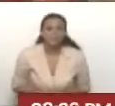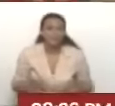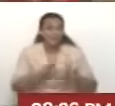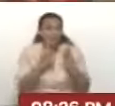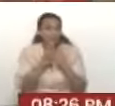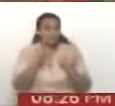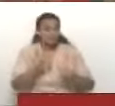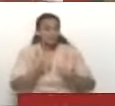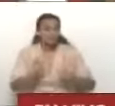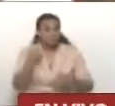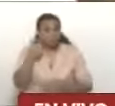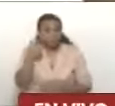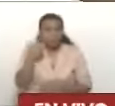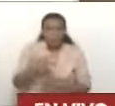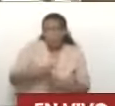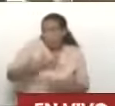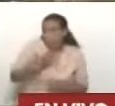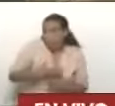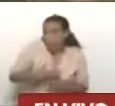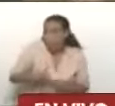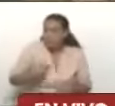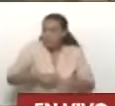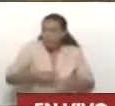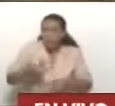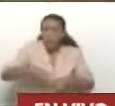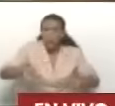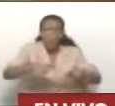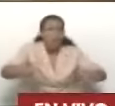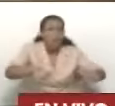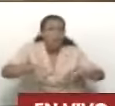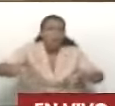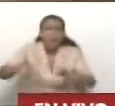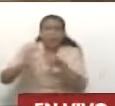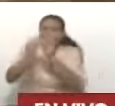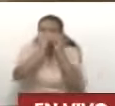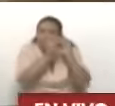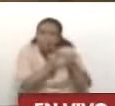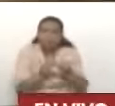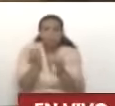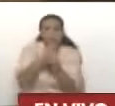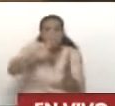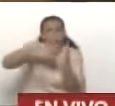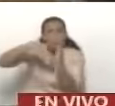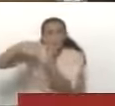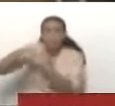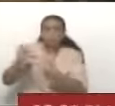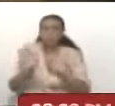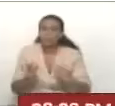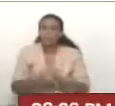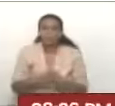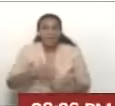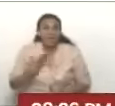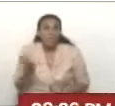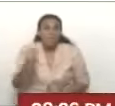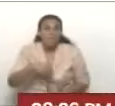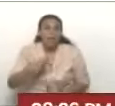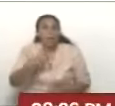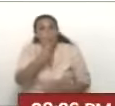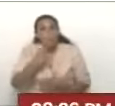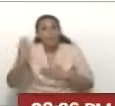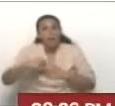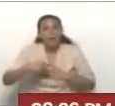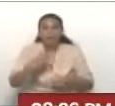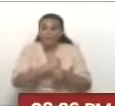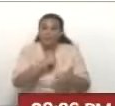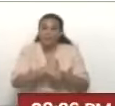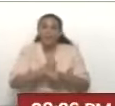Familias que hoy comparten en cada uno de estos espacios que hemos recuperado, y por supuesto tenemos muchos otros compromisos más